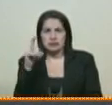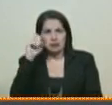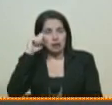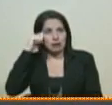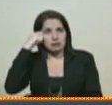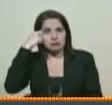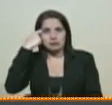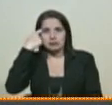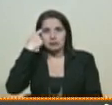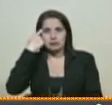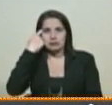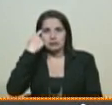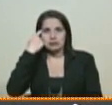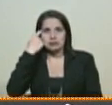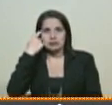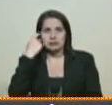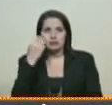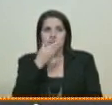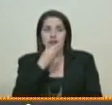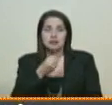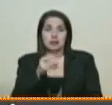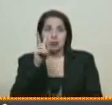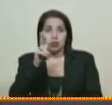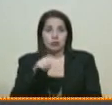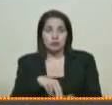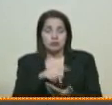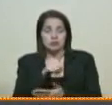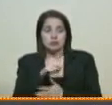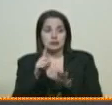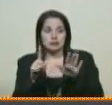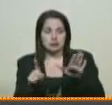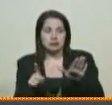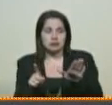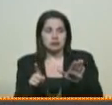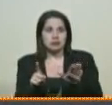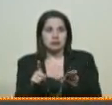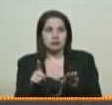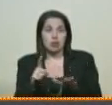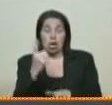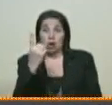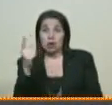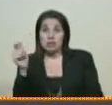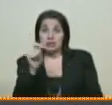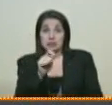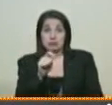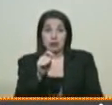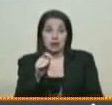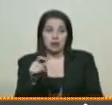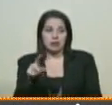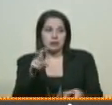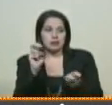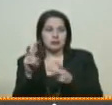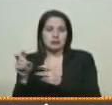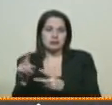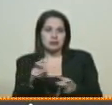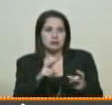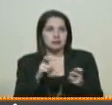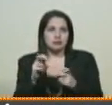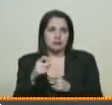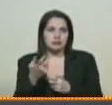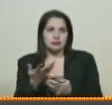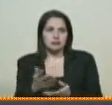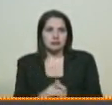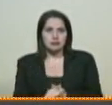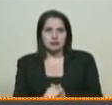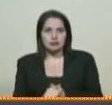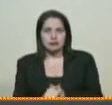verdad? Diciembre de 2016. Y en una semana recaudamos los billetes de 100 que tenían